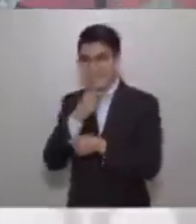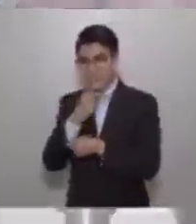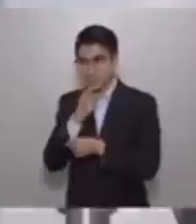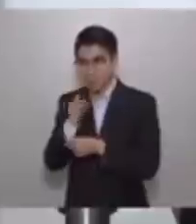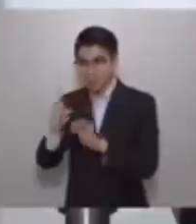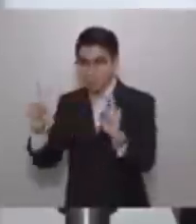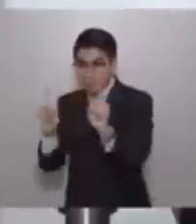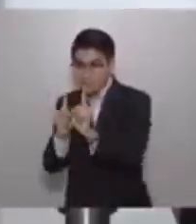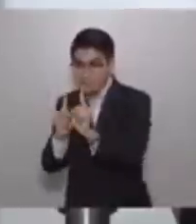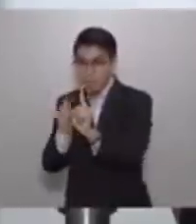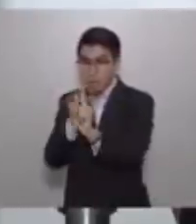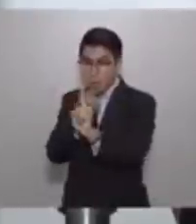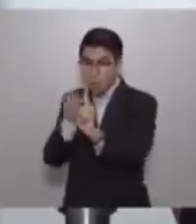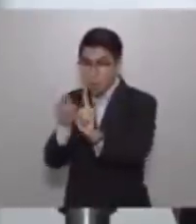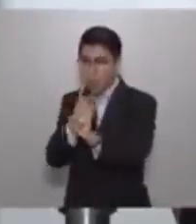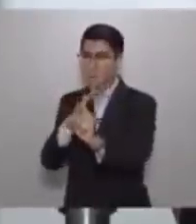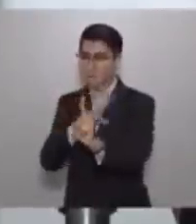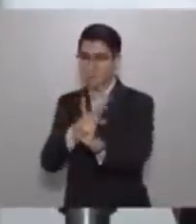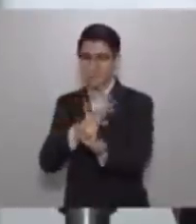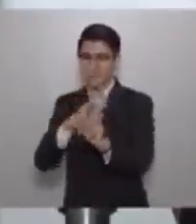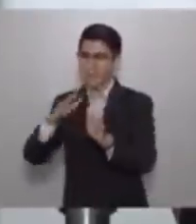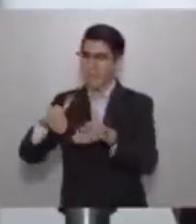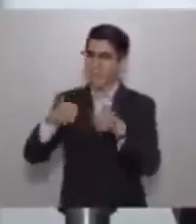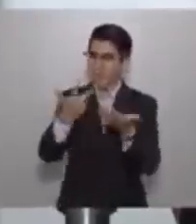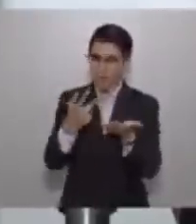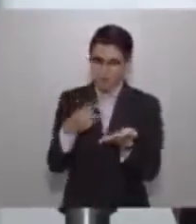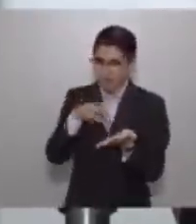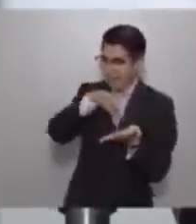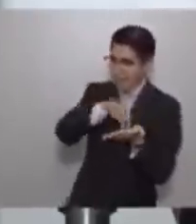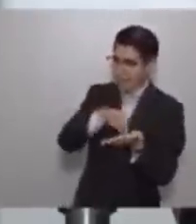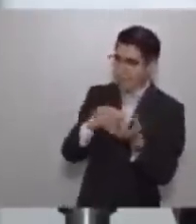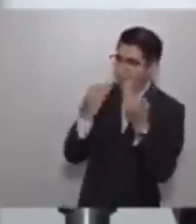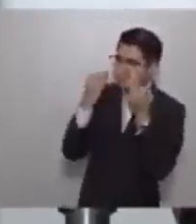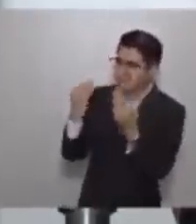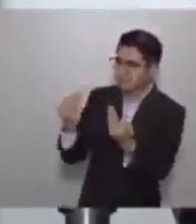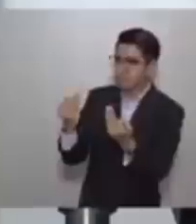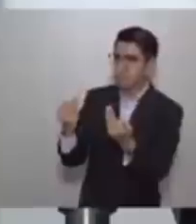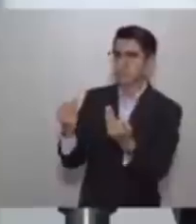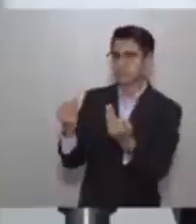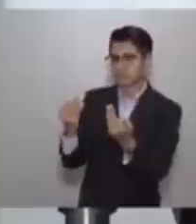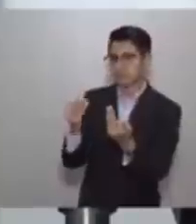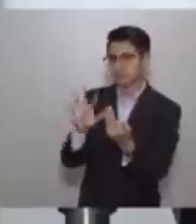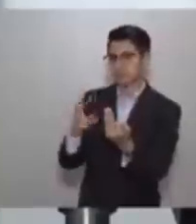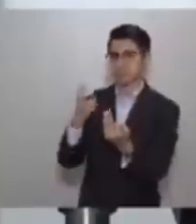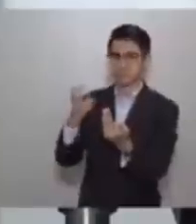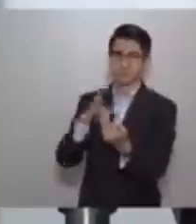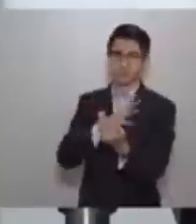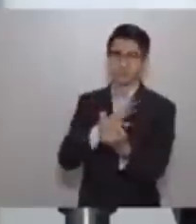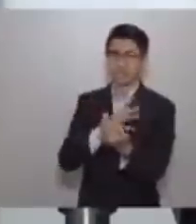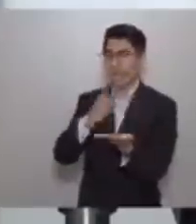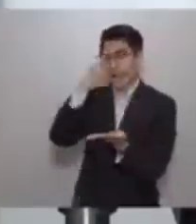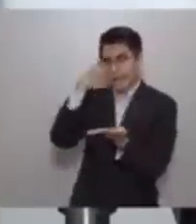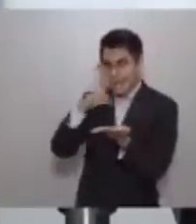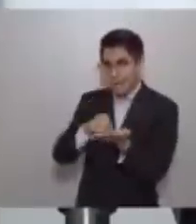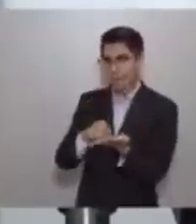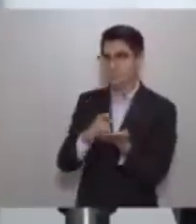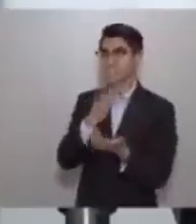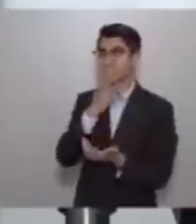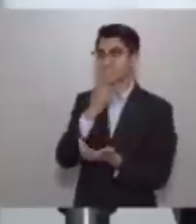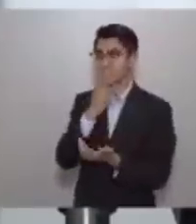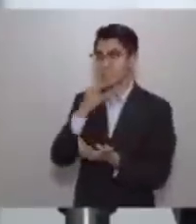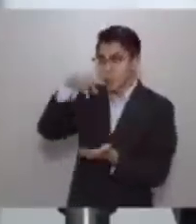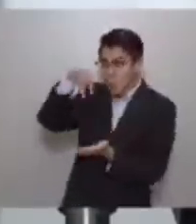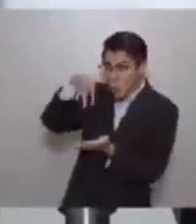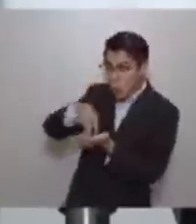caso del menor sí se trate, pues, por supuesto, de una víctima que no haya sido objetivo preciso del enfrentamiento entre sí de las personas, aunque sí se